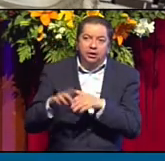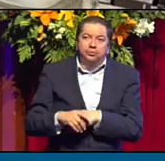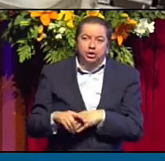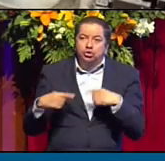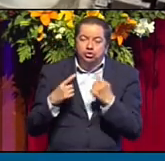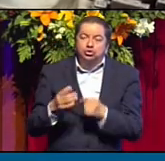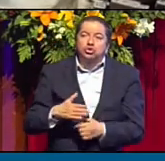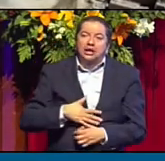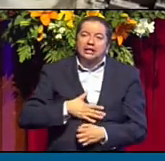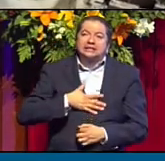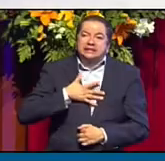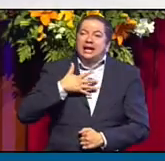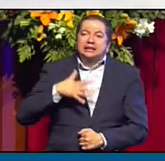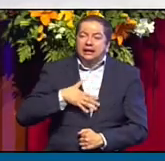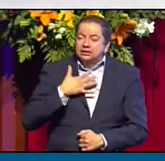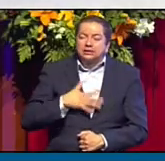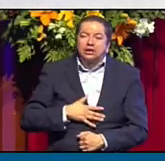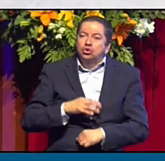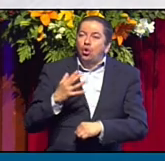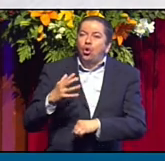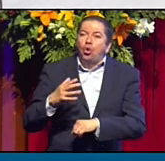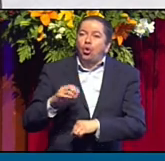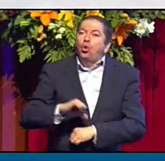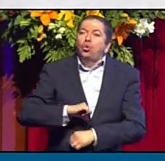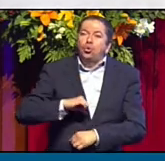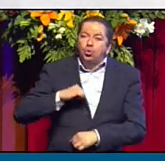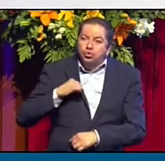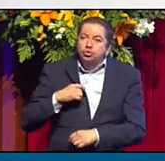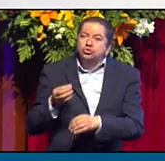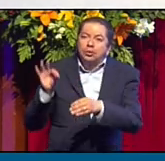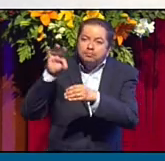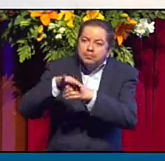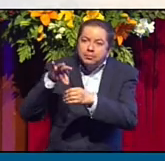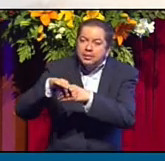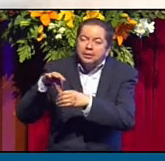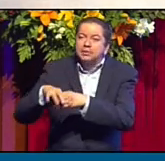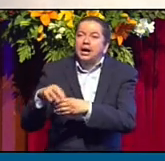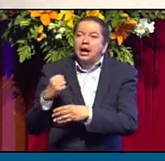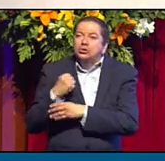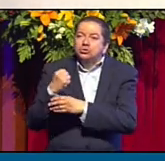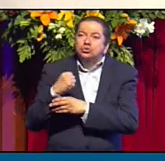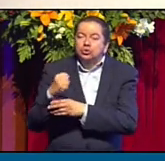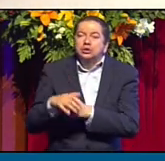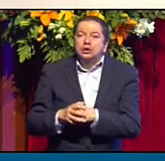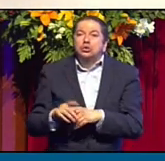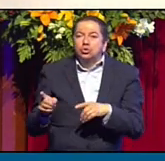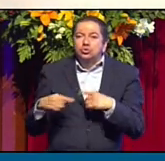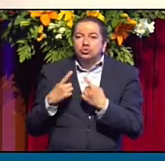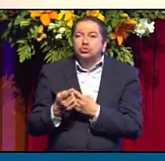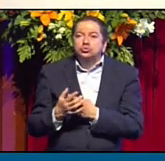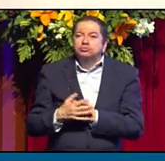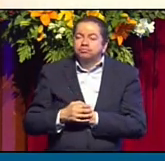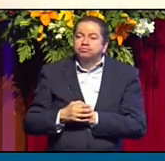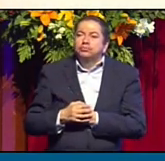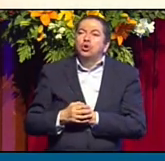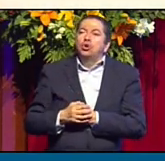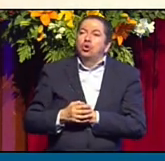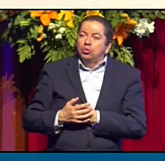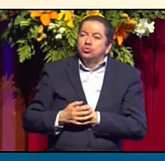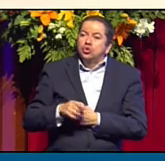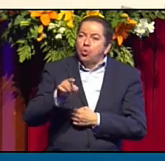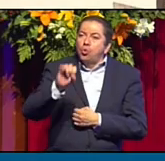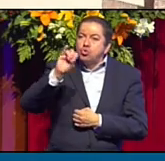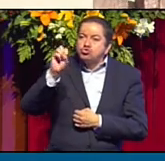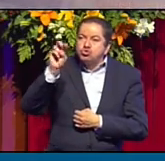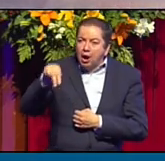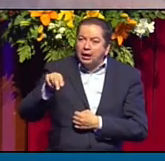Claramente nos sentimos orgullosos con el granito de arena. Fueron varios granitos de arena, pero con aquello que nosotros desde el municipio, Juan, nuevamente, tú lo